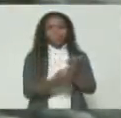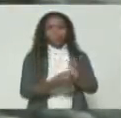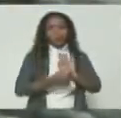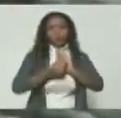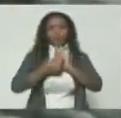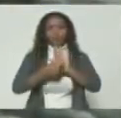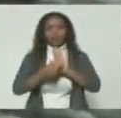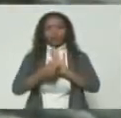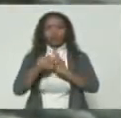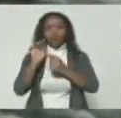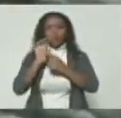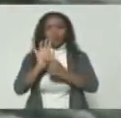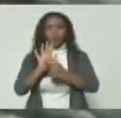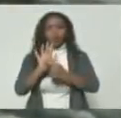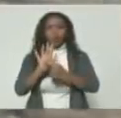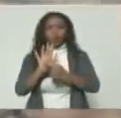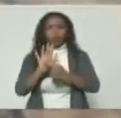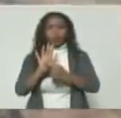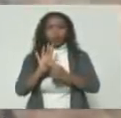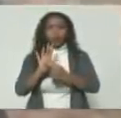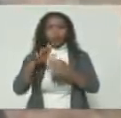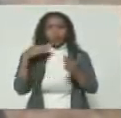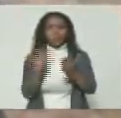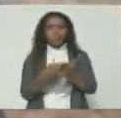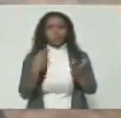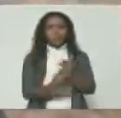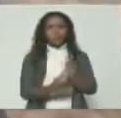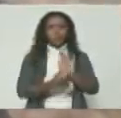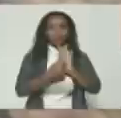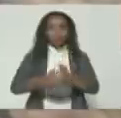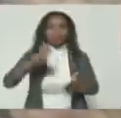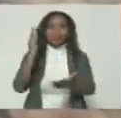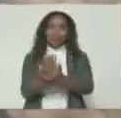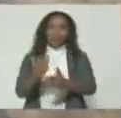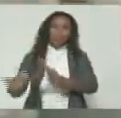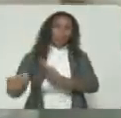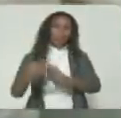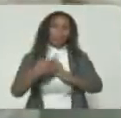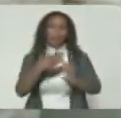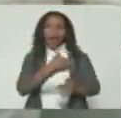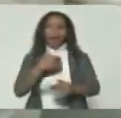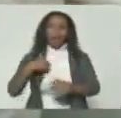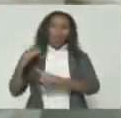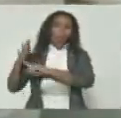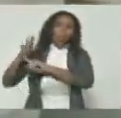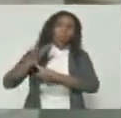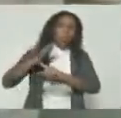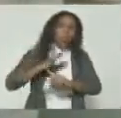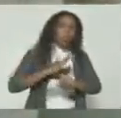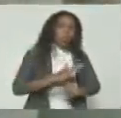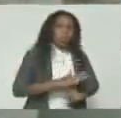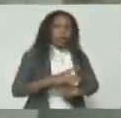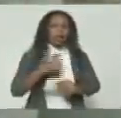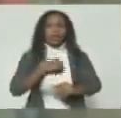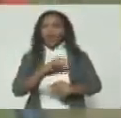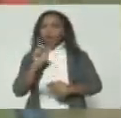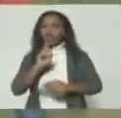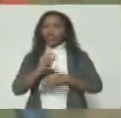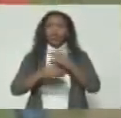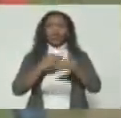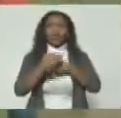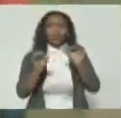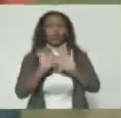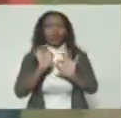país, demostrándole a los canallas que siempre nos han querido pisotear, que somos improductivos, aquí